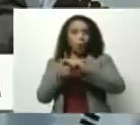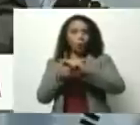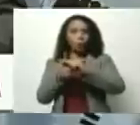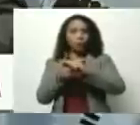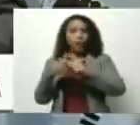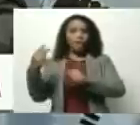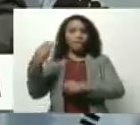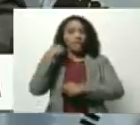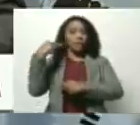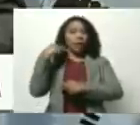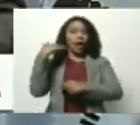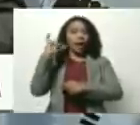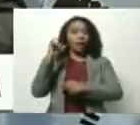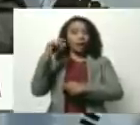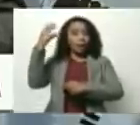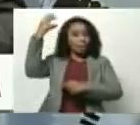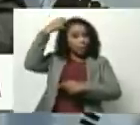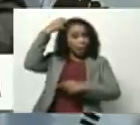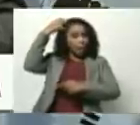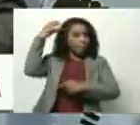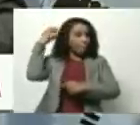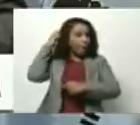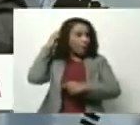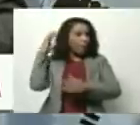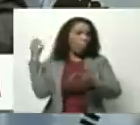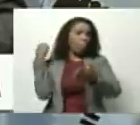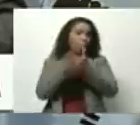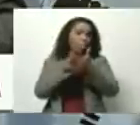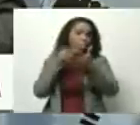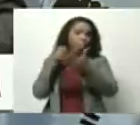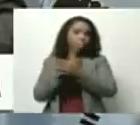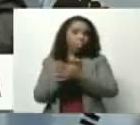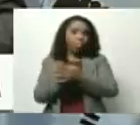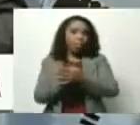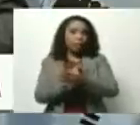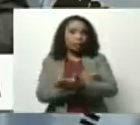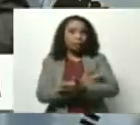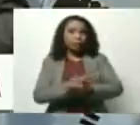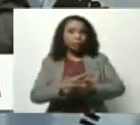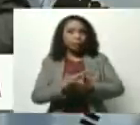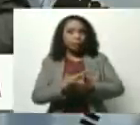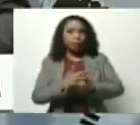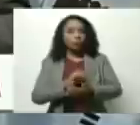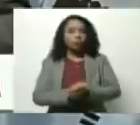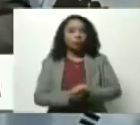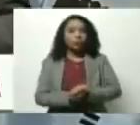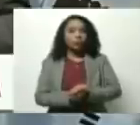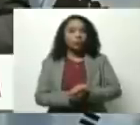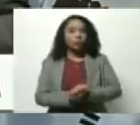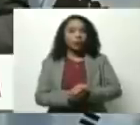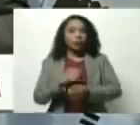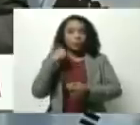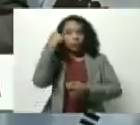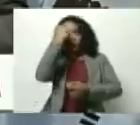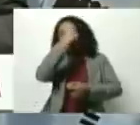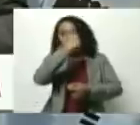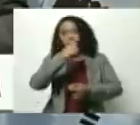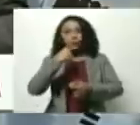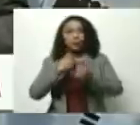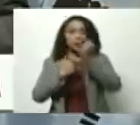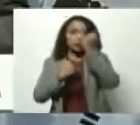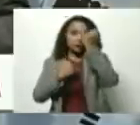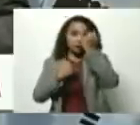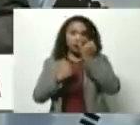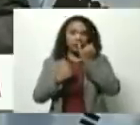víctima presentaba contusiones equimóticas y escoriadas distribuidas en la cara lateral